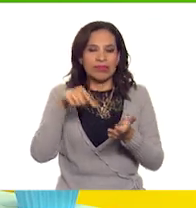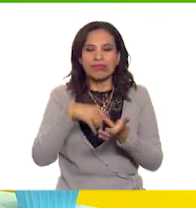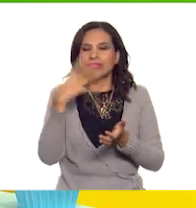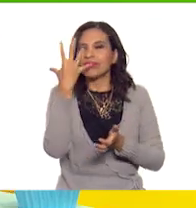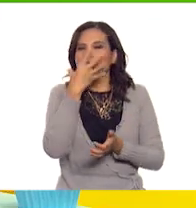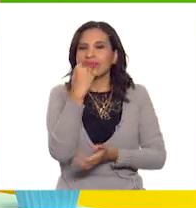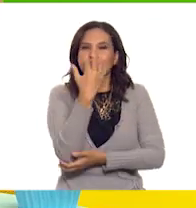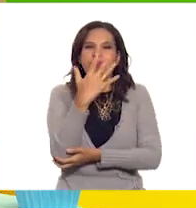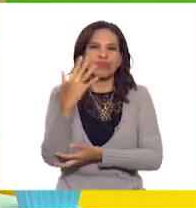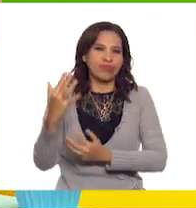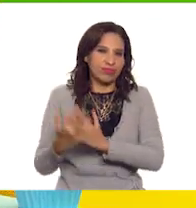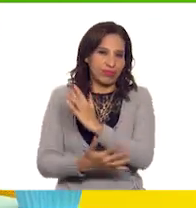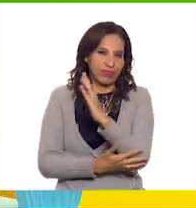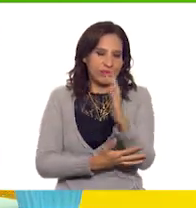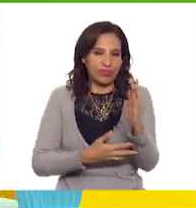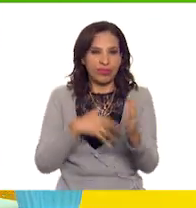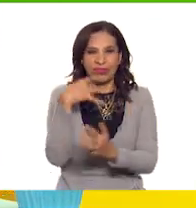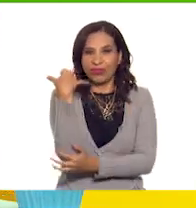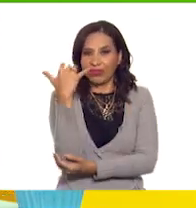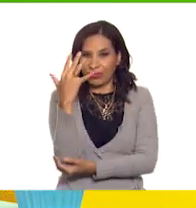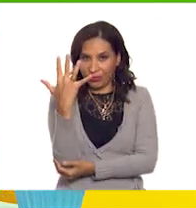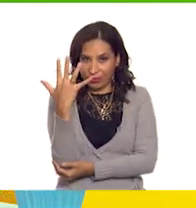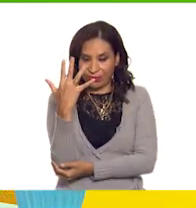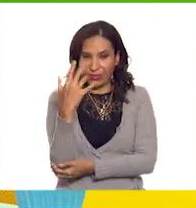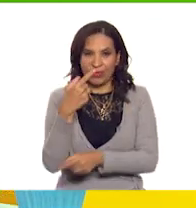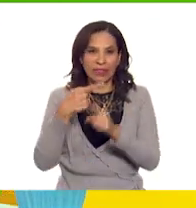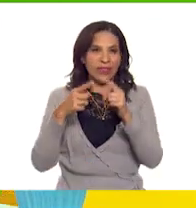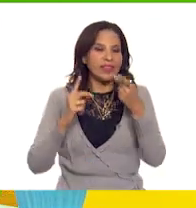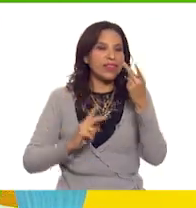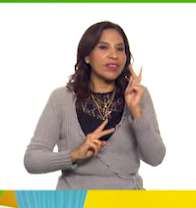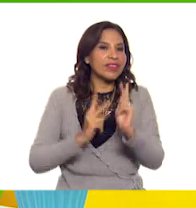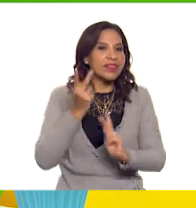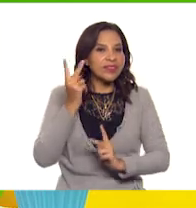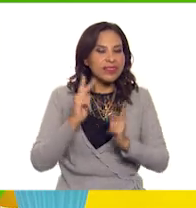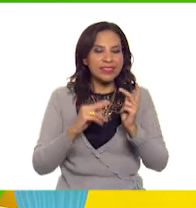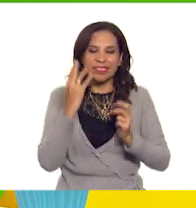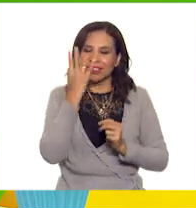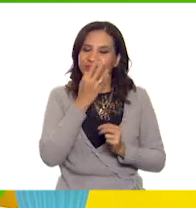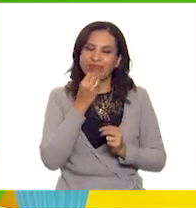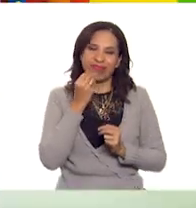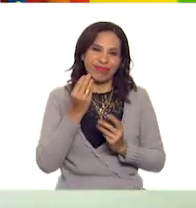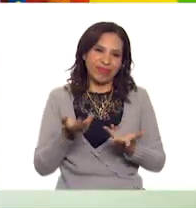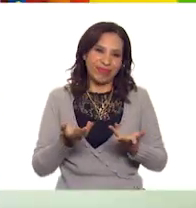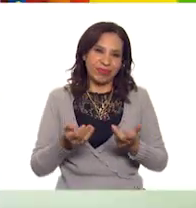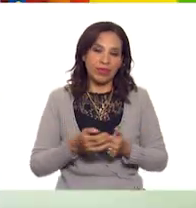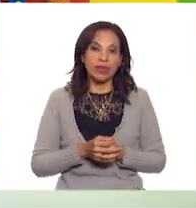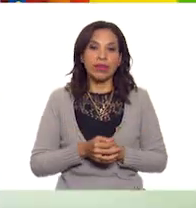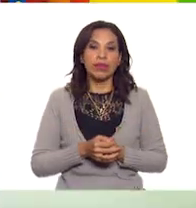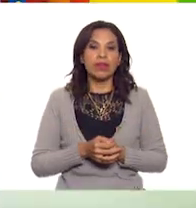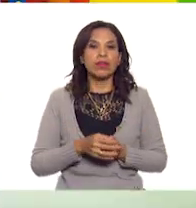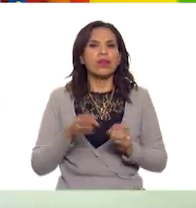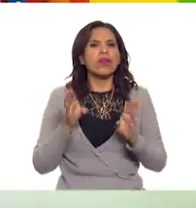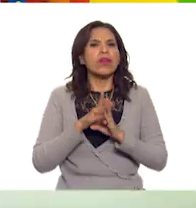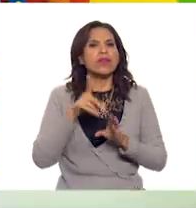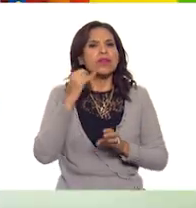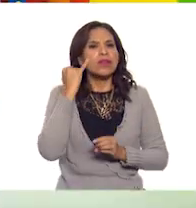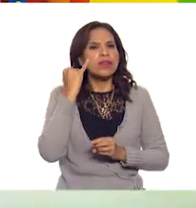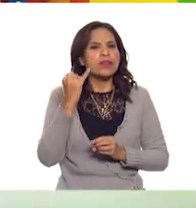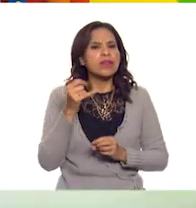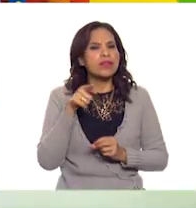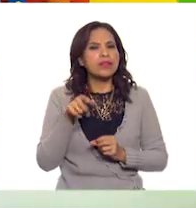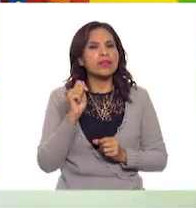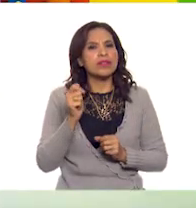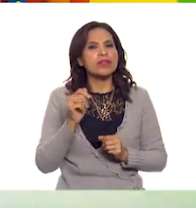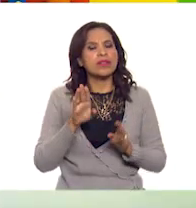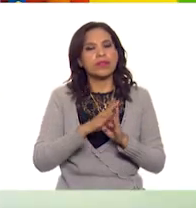hermosos paisajes con árboles, variedad de plantas, ¡qué bonito! Uh-huh. Oye, ¿y cómo te imaginas que serán